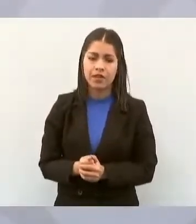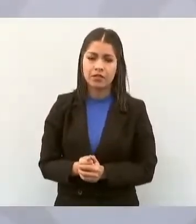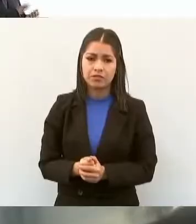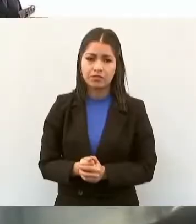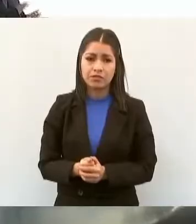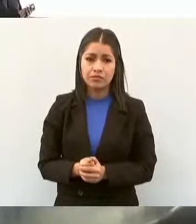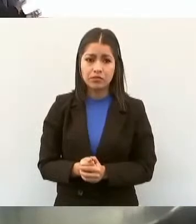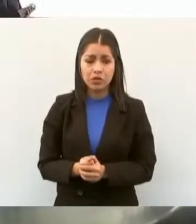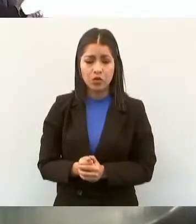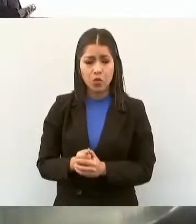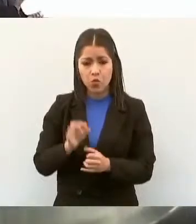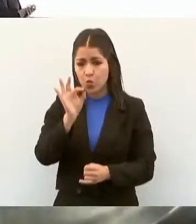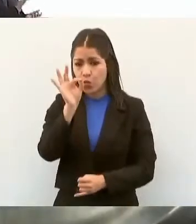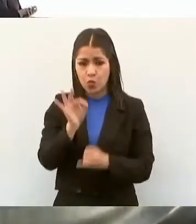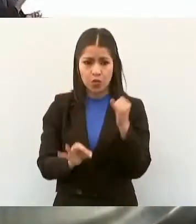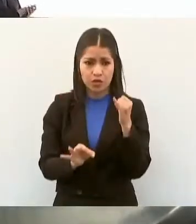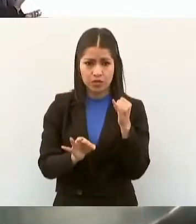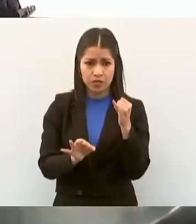concluyo